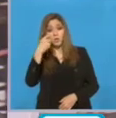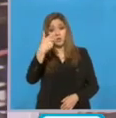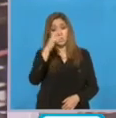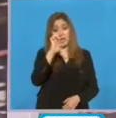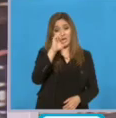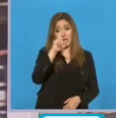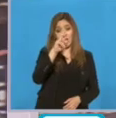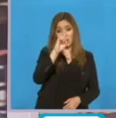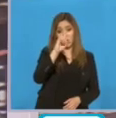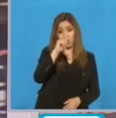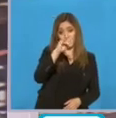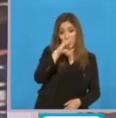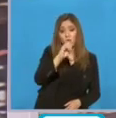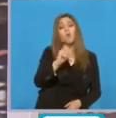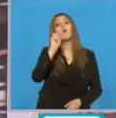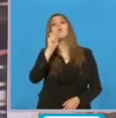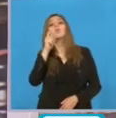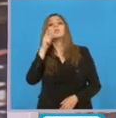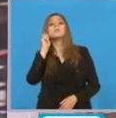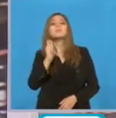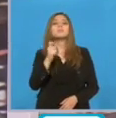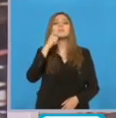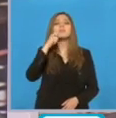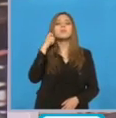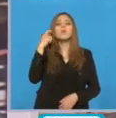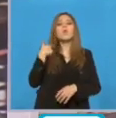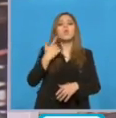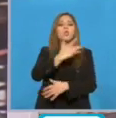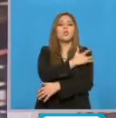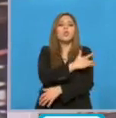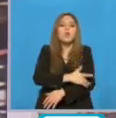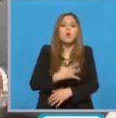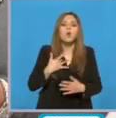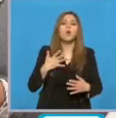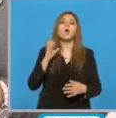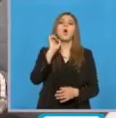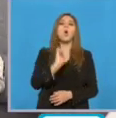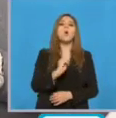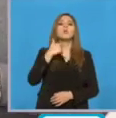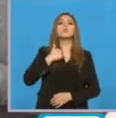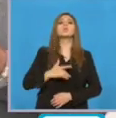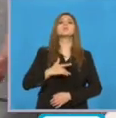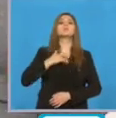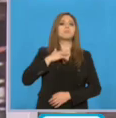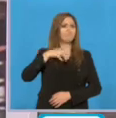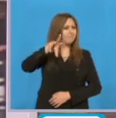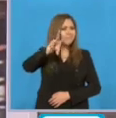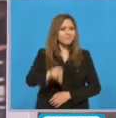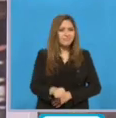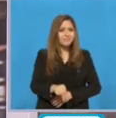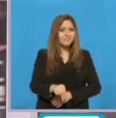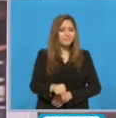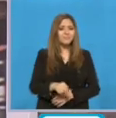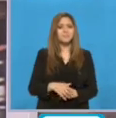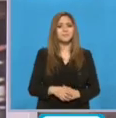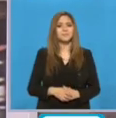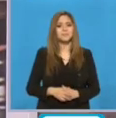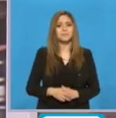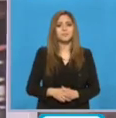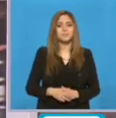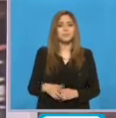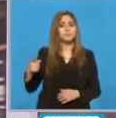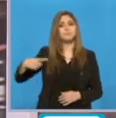está asociado a algún tipo de estímulo que se dé de manera física o emocional en el momento. Y lo único que, bueno, las